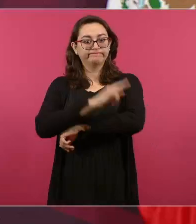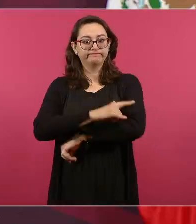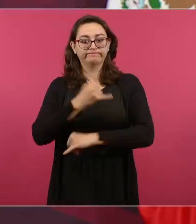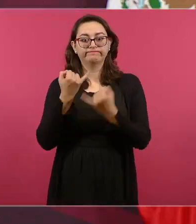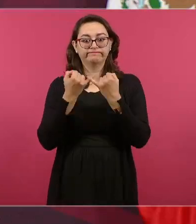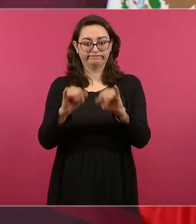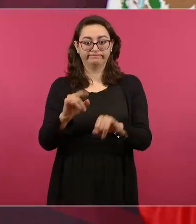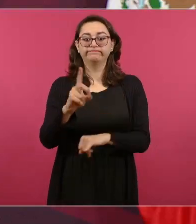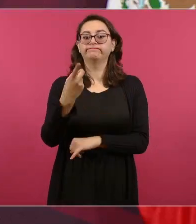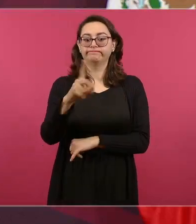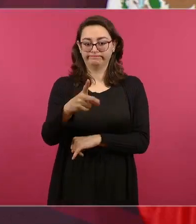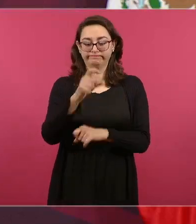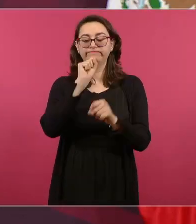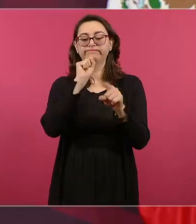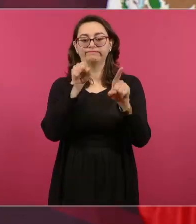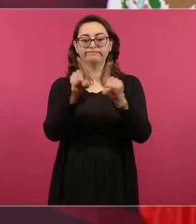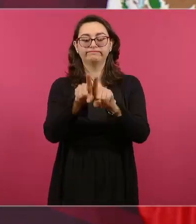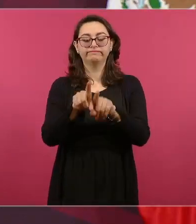en diciembre,